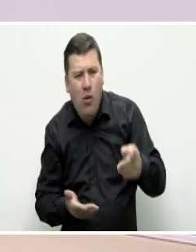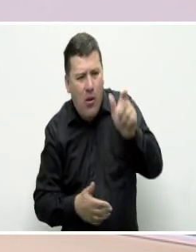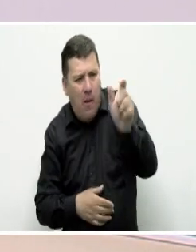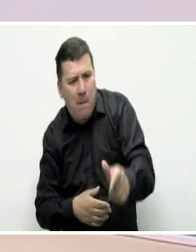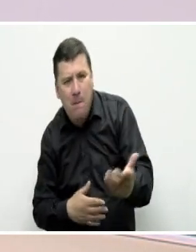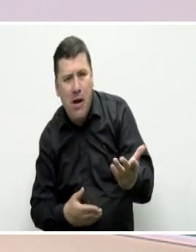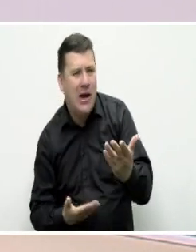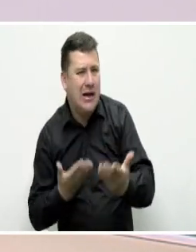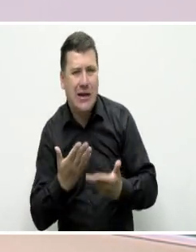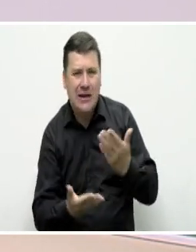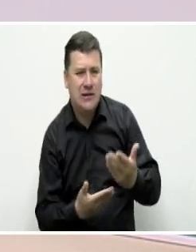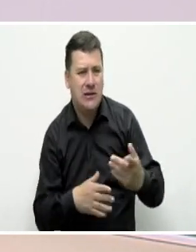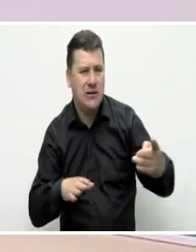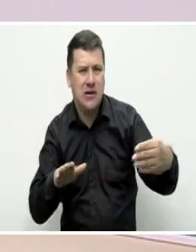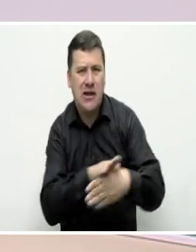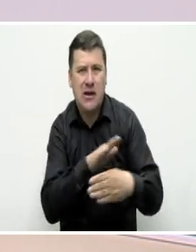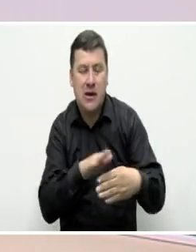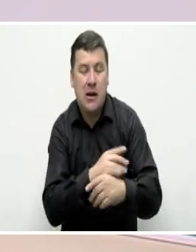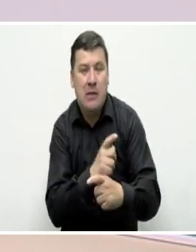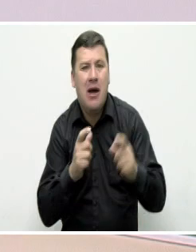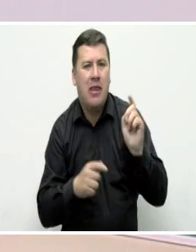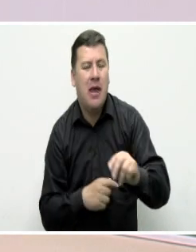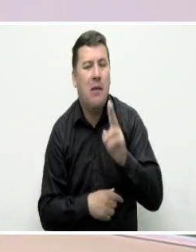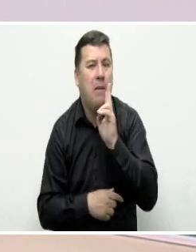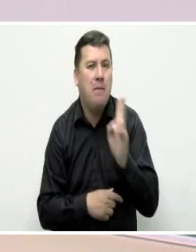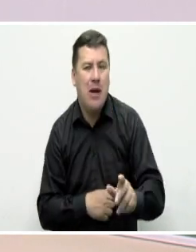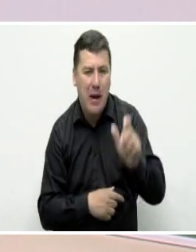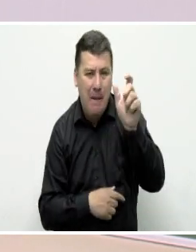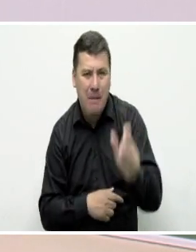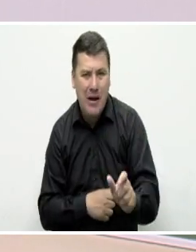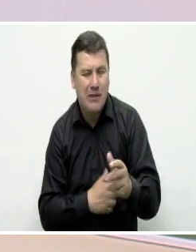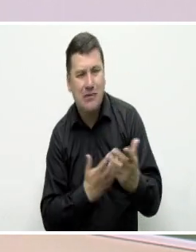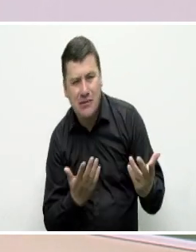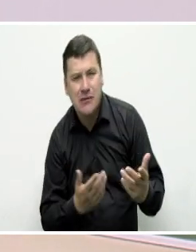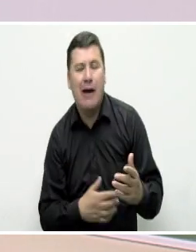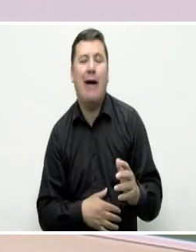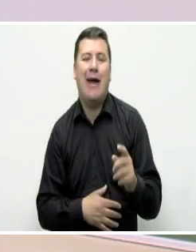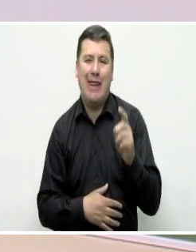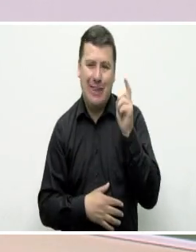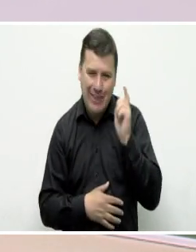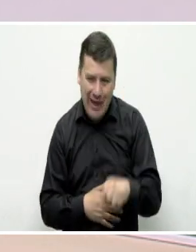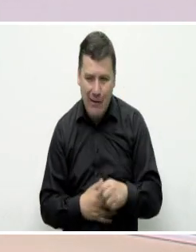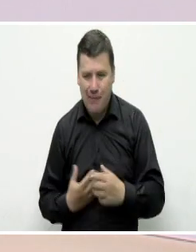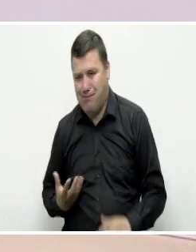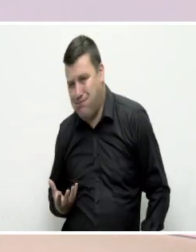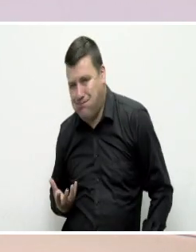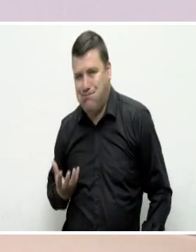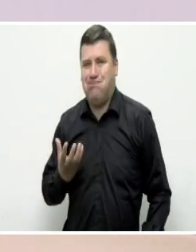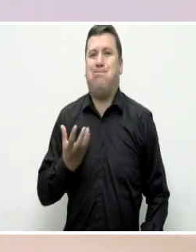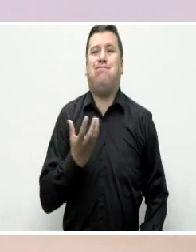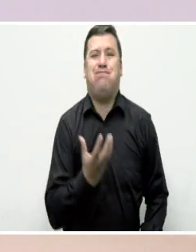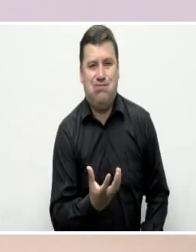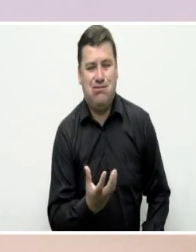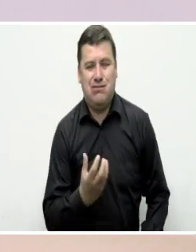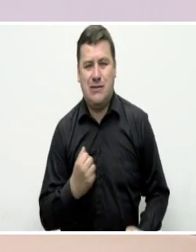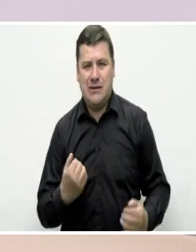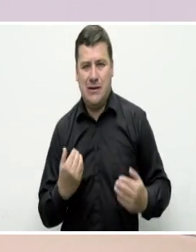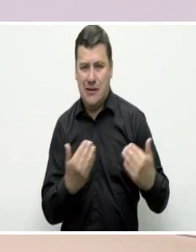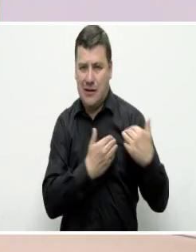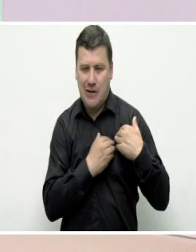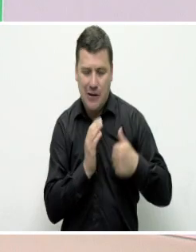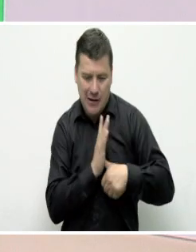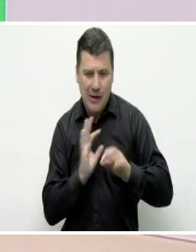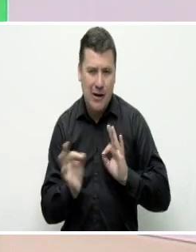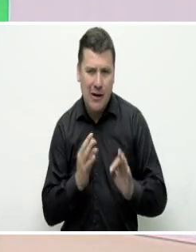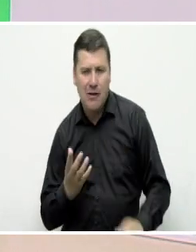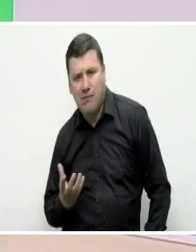esta población que ha llegado en forma masiva a nuestro territorio, hemos tenido que desplegar diferentes acciones y